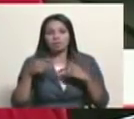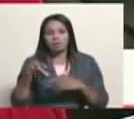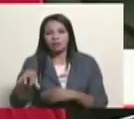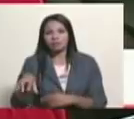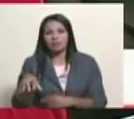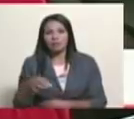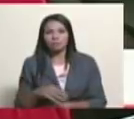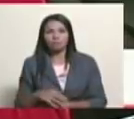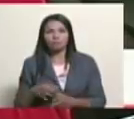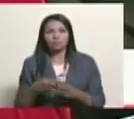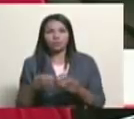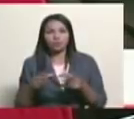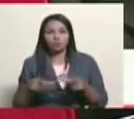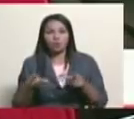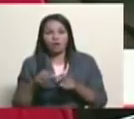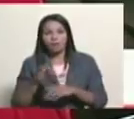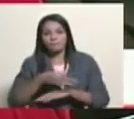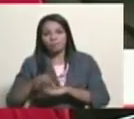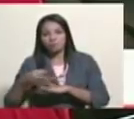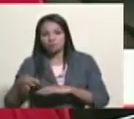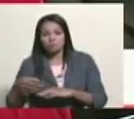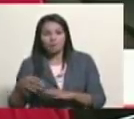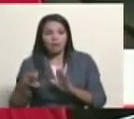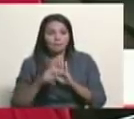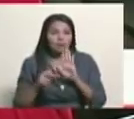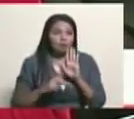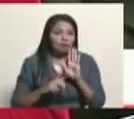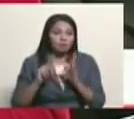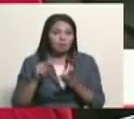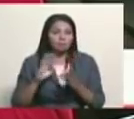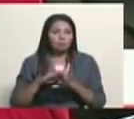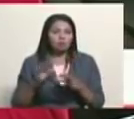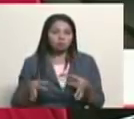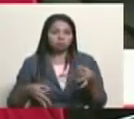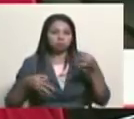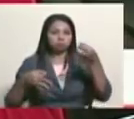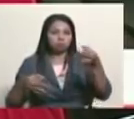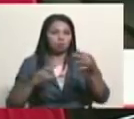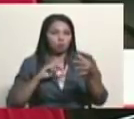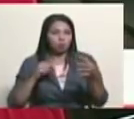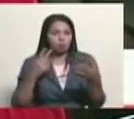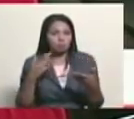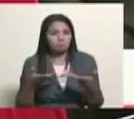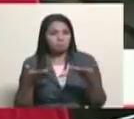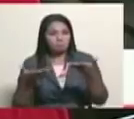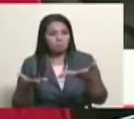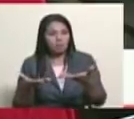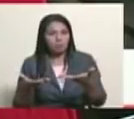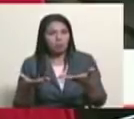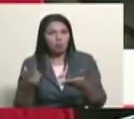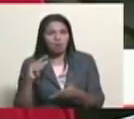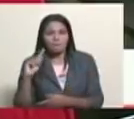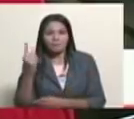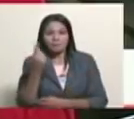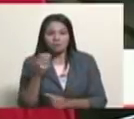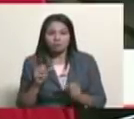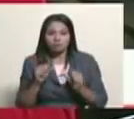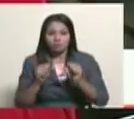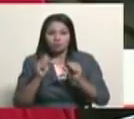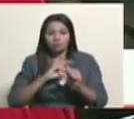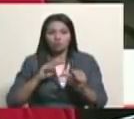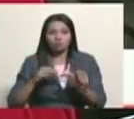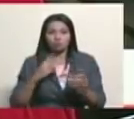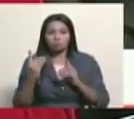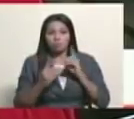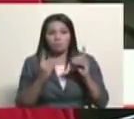los equipos políticos municipales, parroquiales, porque este documento que hoy nosotros le entregamos es el primer avance de lo